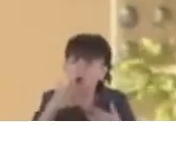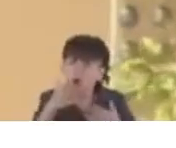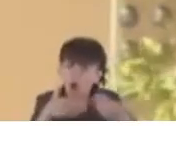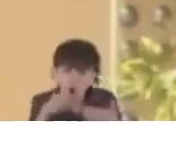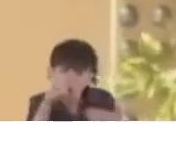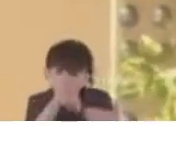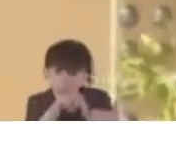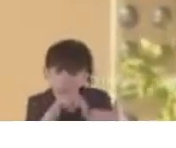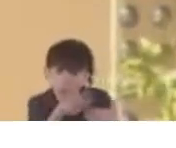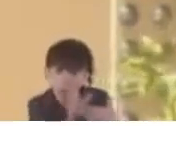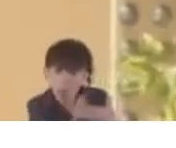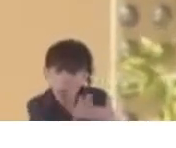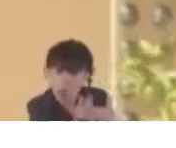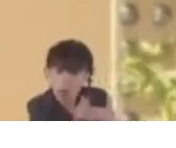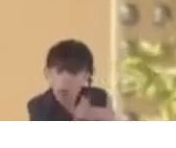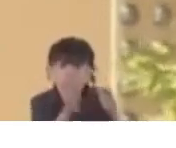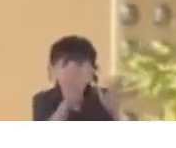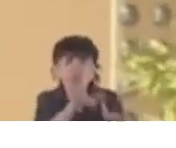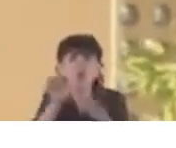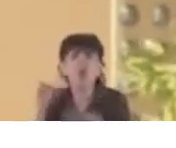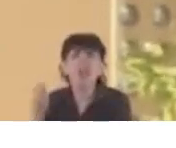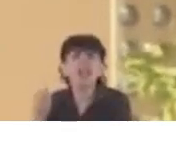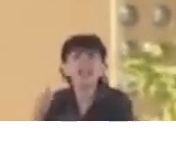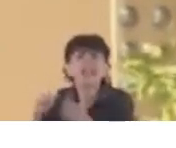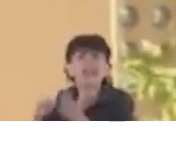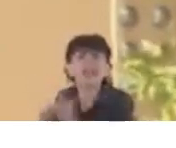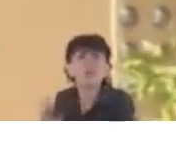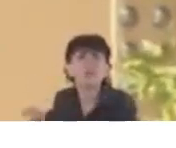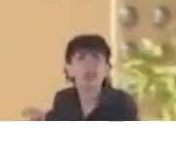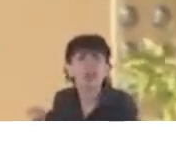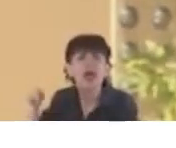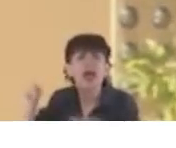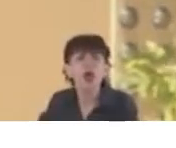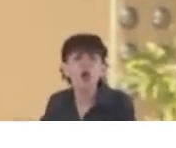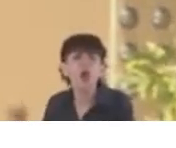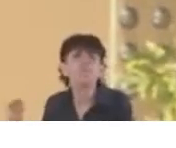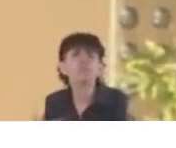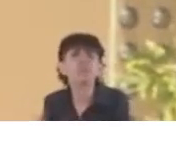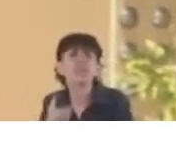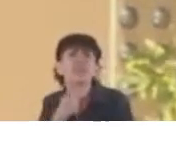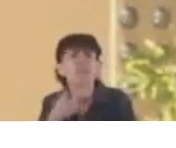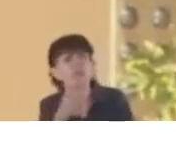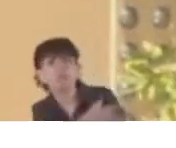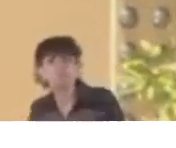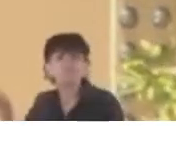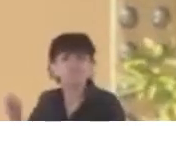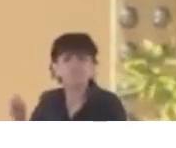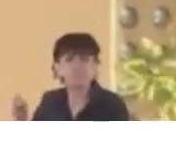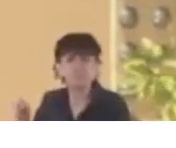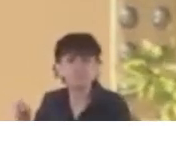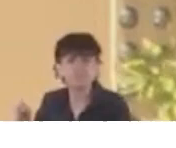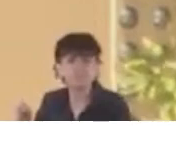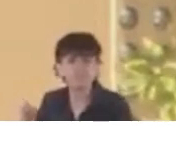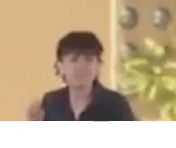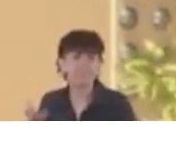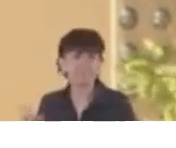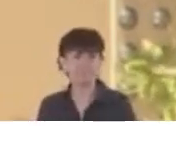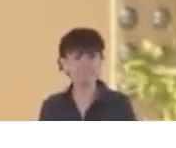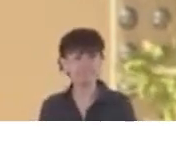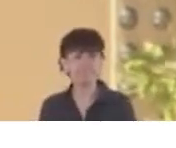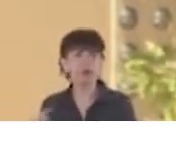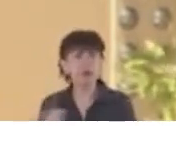la provincia, que no pierda. Y para eso, ¿qué hacemos? Nuevos impuestos. Claro. Que es interesante porque la